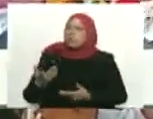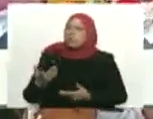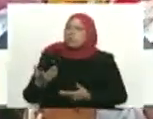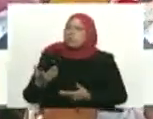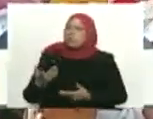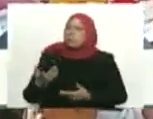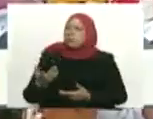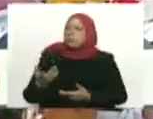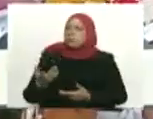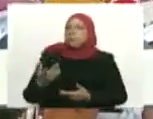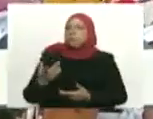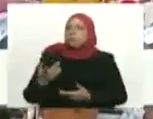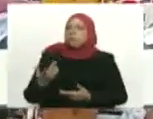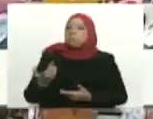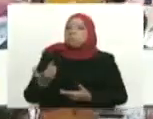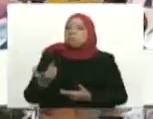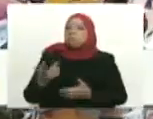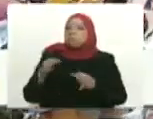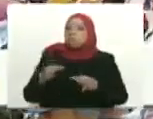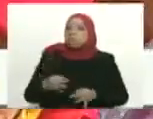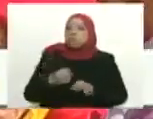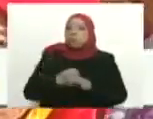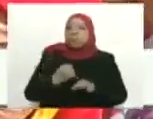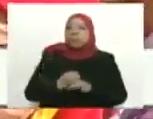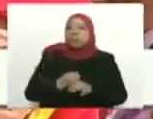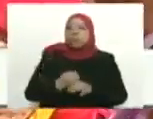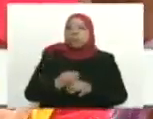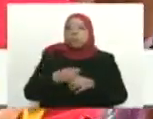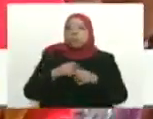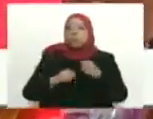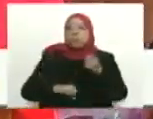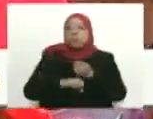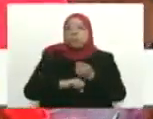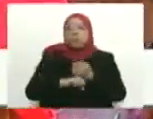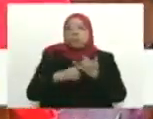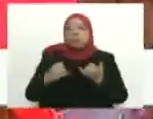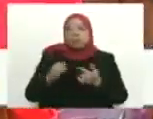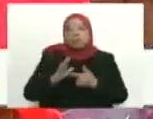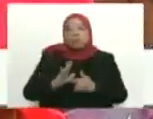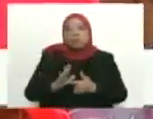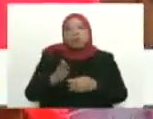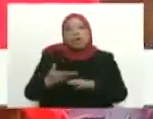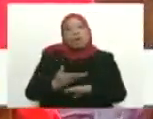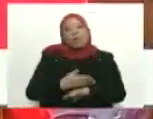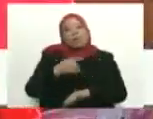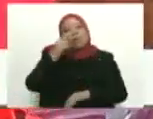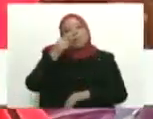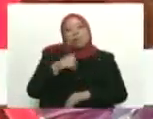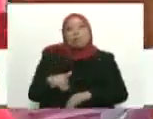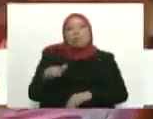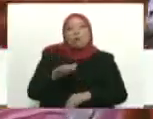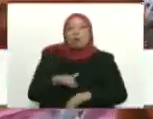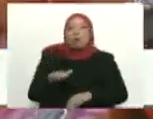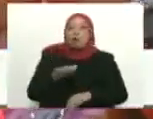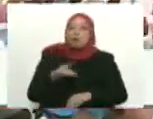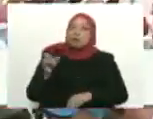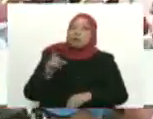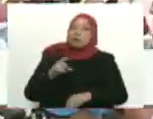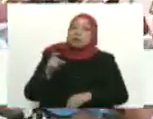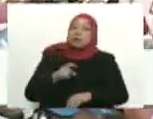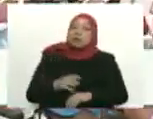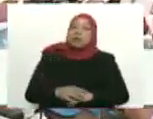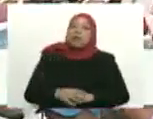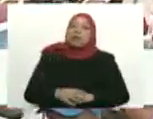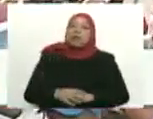ellos. Así son ellos de arrogantes, se presentan ante el pueblo y les dicen, tú me necesitas